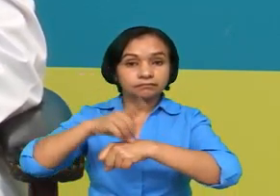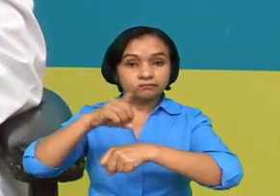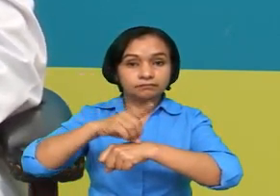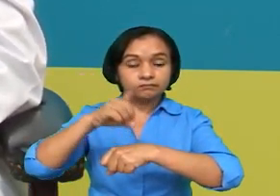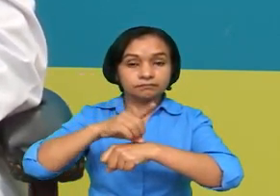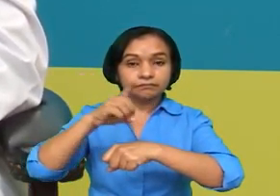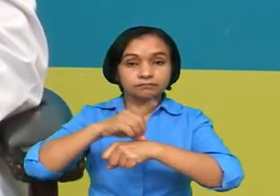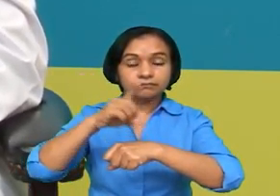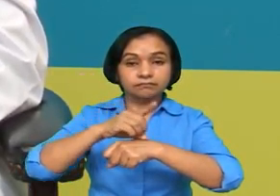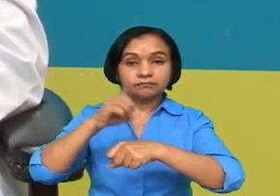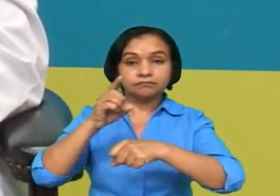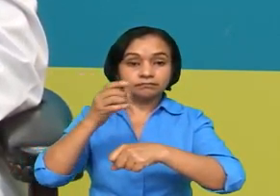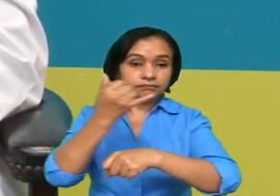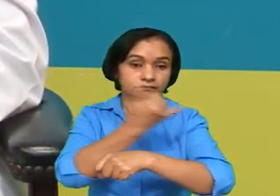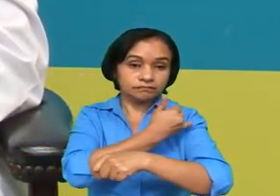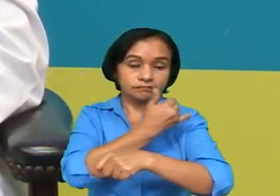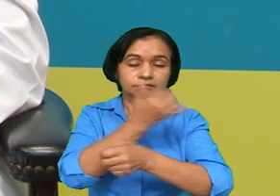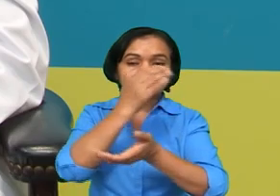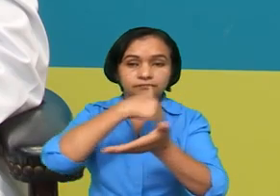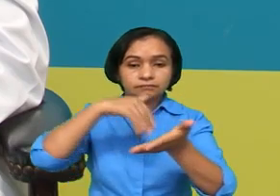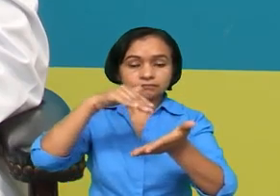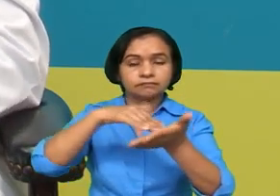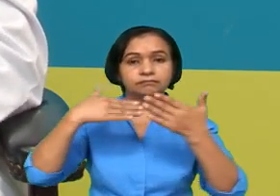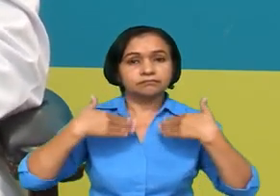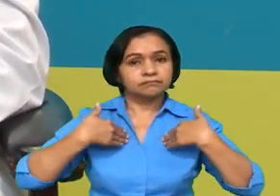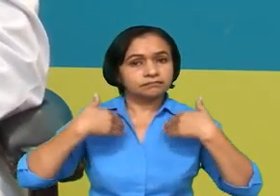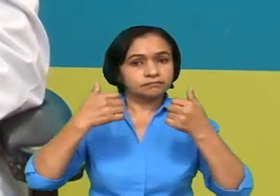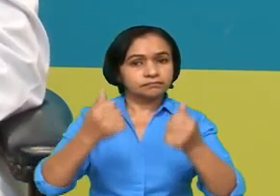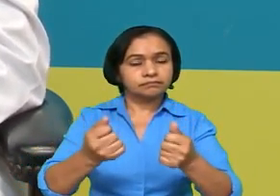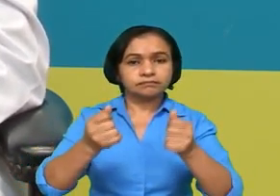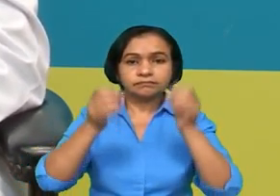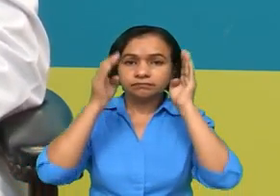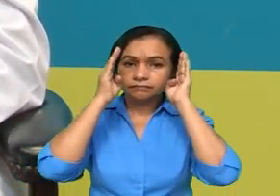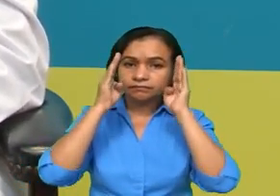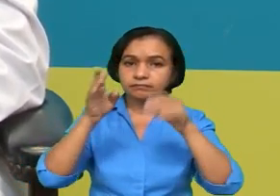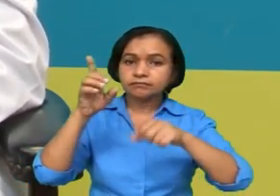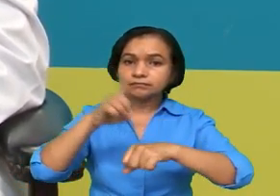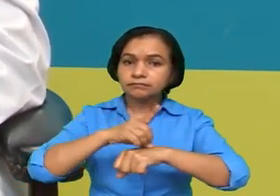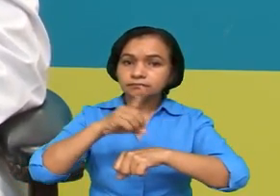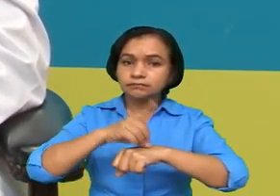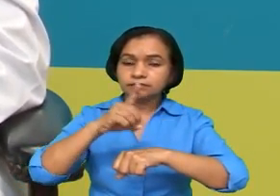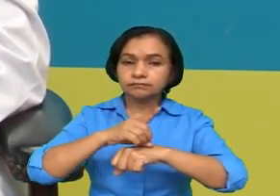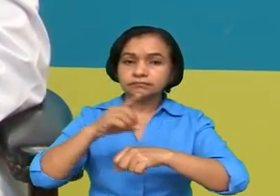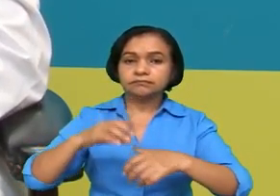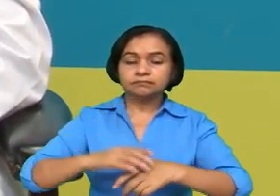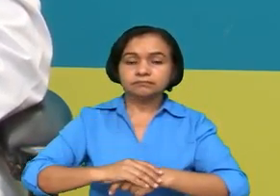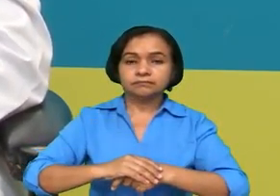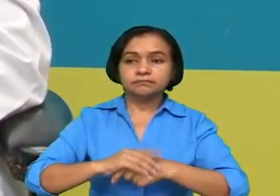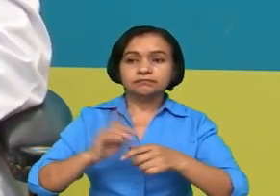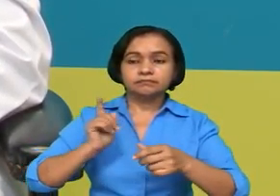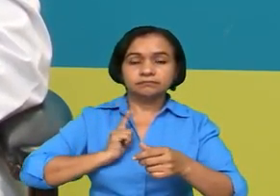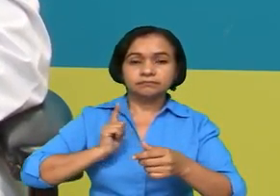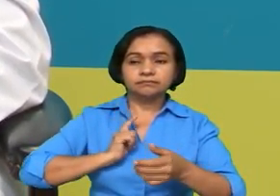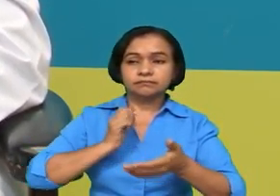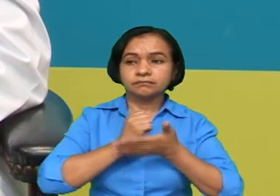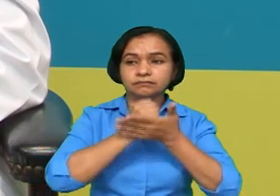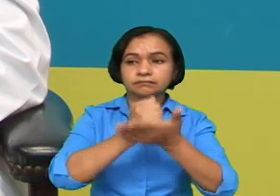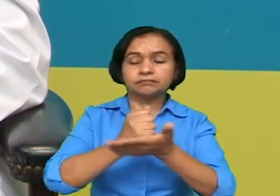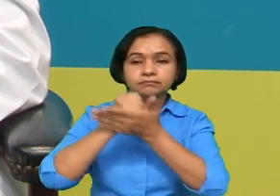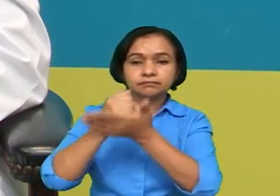nivel primario, ¿no? De que no solamente la atención médica, sino también nos tenemos que ayudar de lo